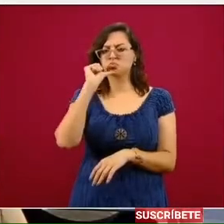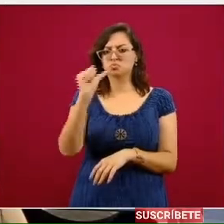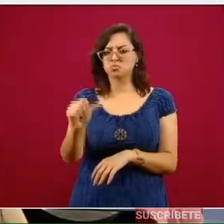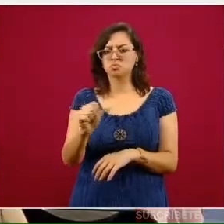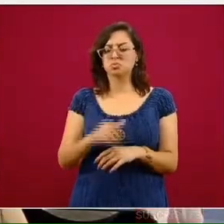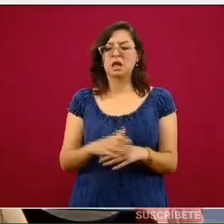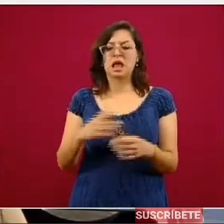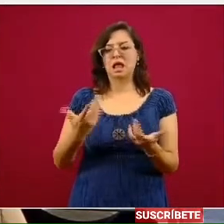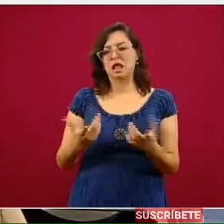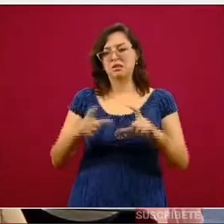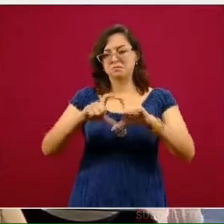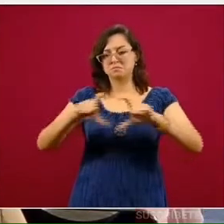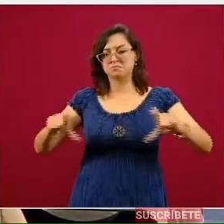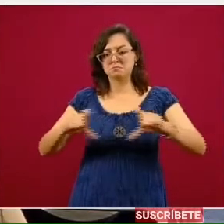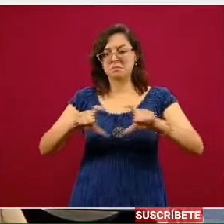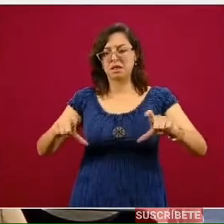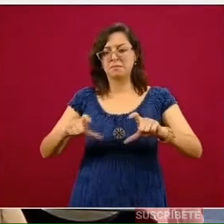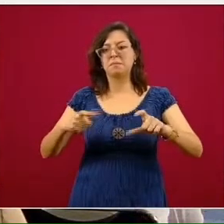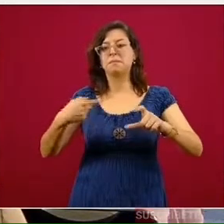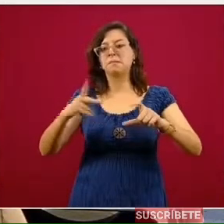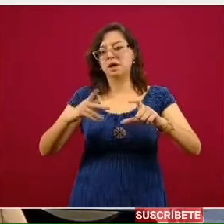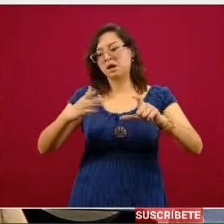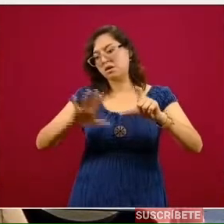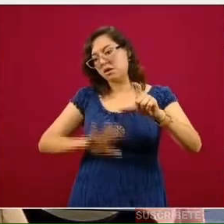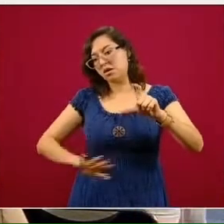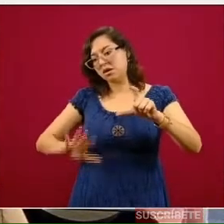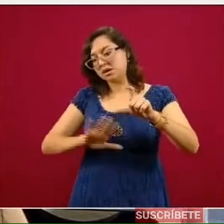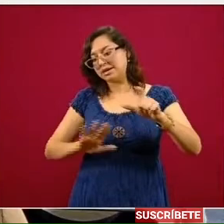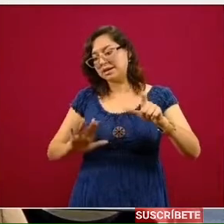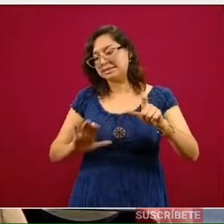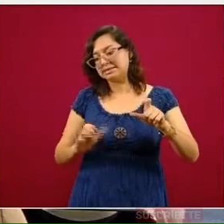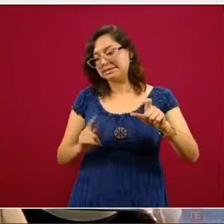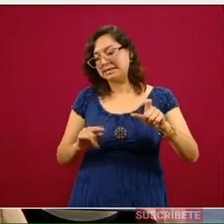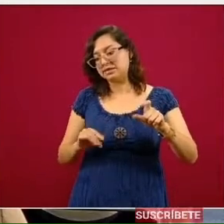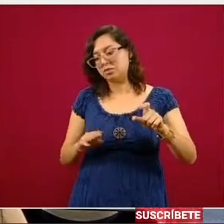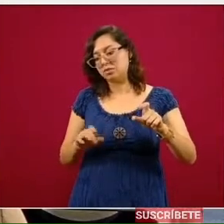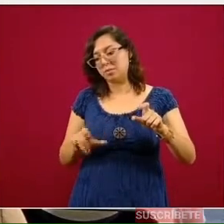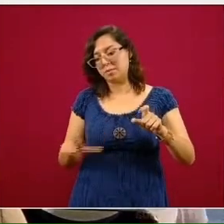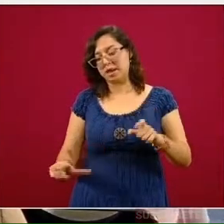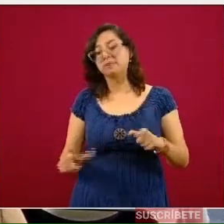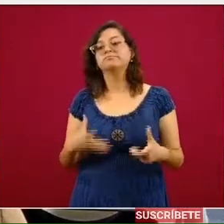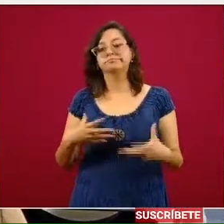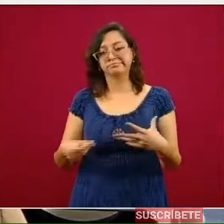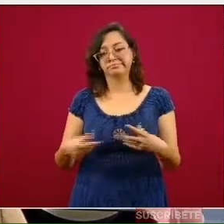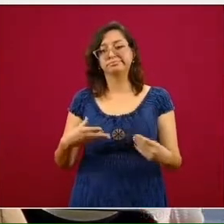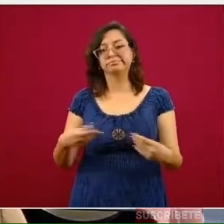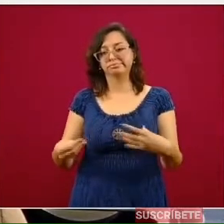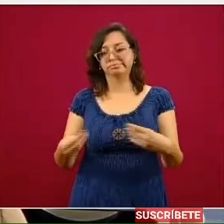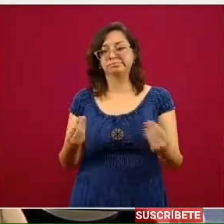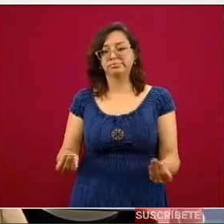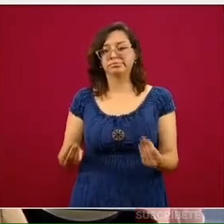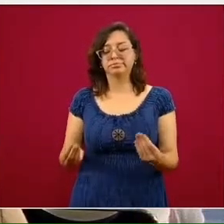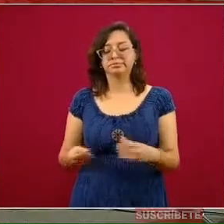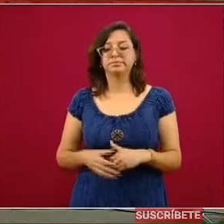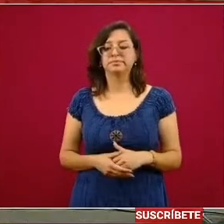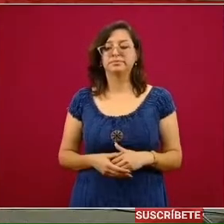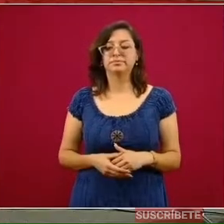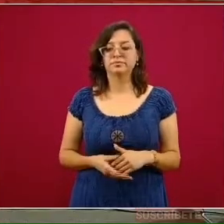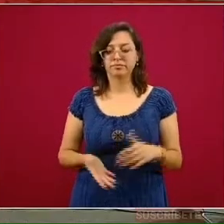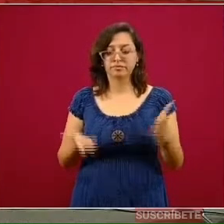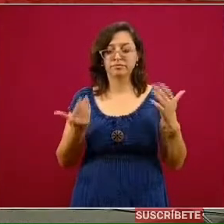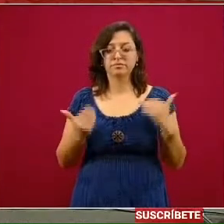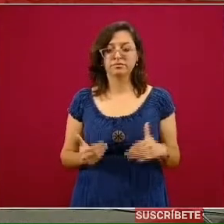en la mitad del estado, pero ya en la parte baja, como es un Chetumal, estamos teniendo actividad importante. Veamos la siguiente